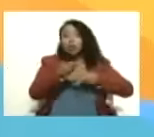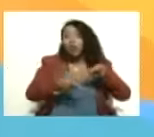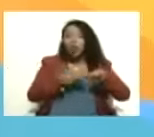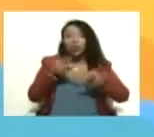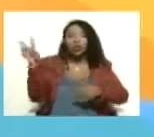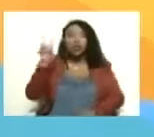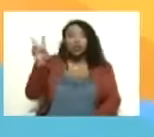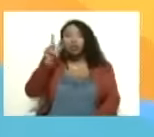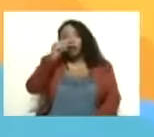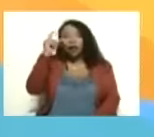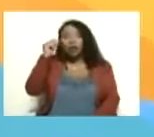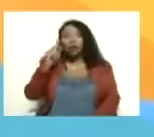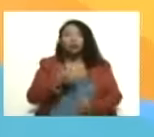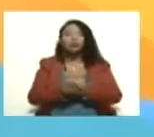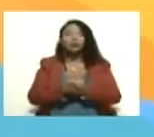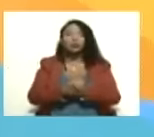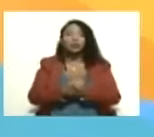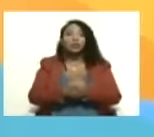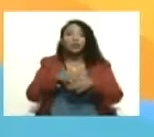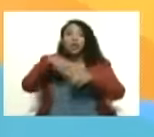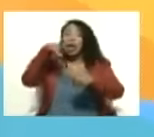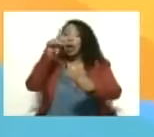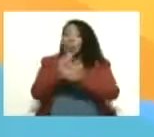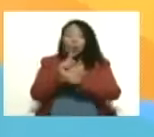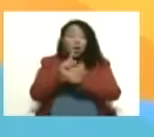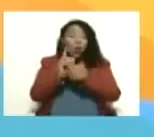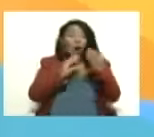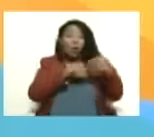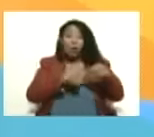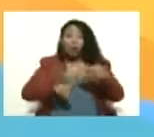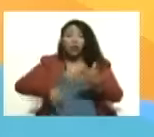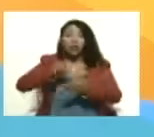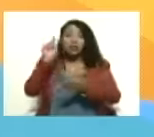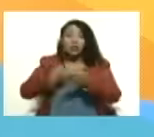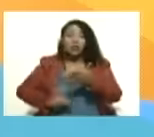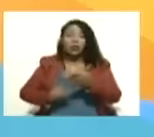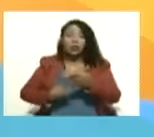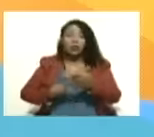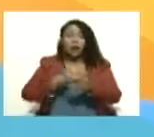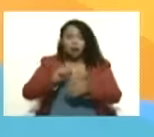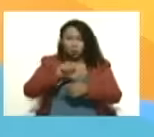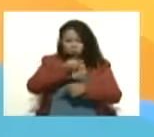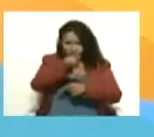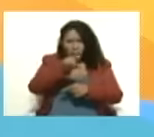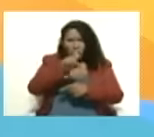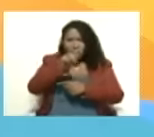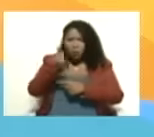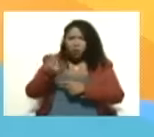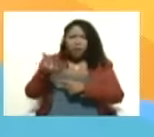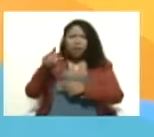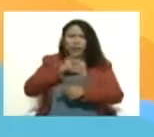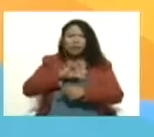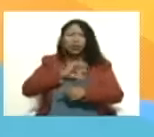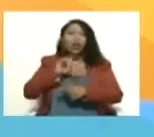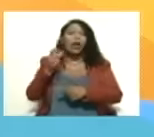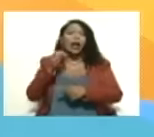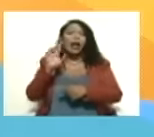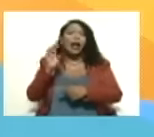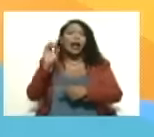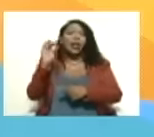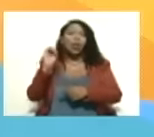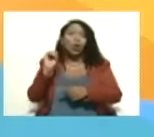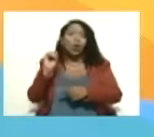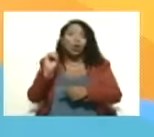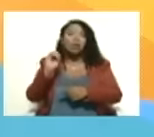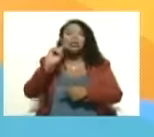venezolanas y de venezolanos Ese es el único acuerdo que se firmó pregúntele usted al Señor Gerardo blight si se están cumpliendo o